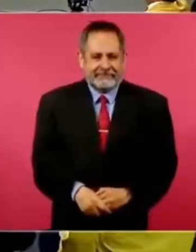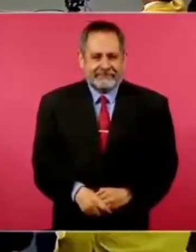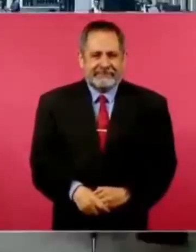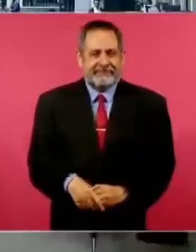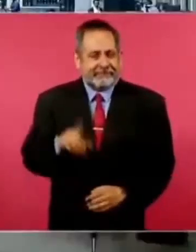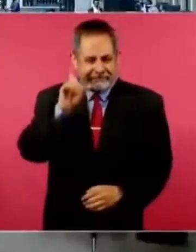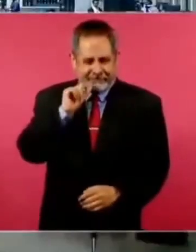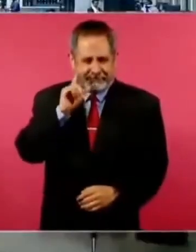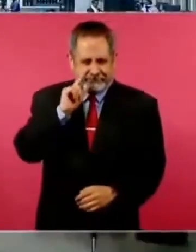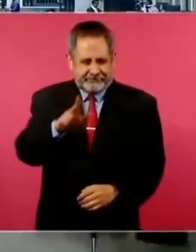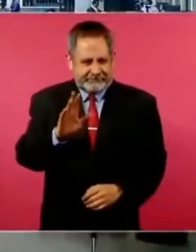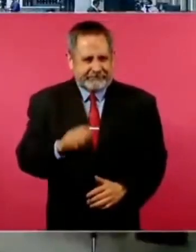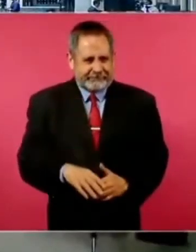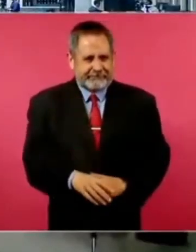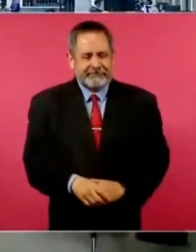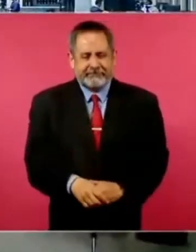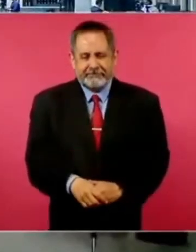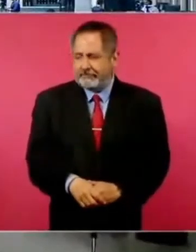Mañana.